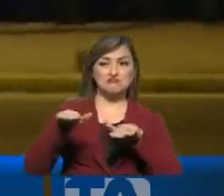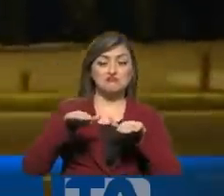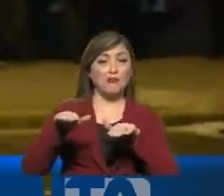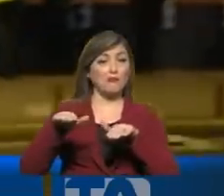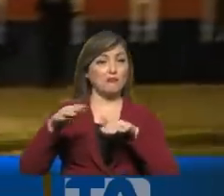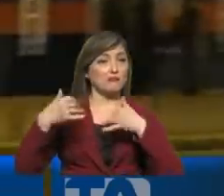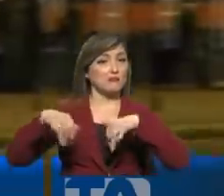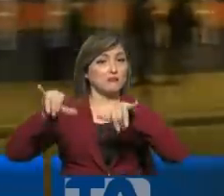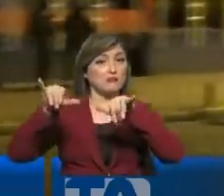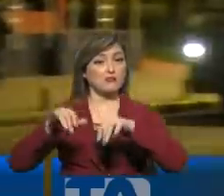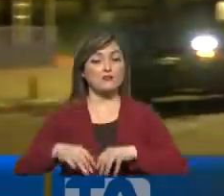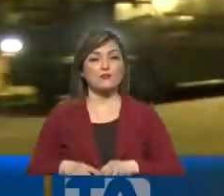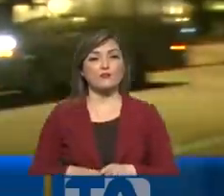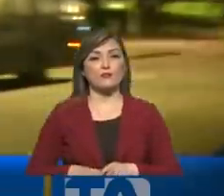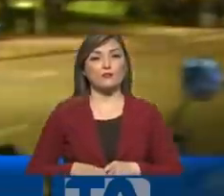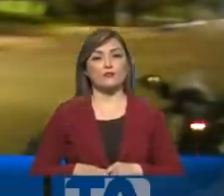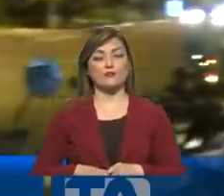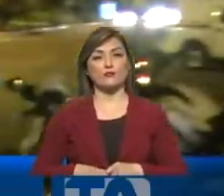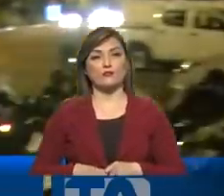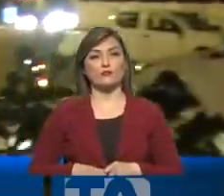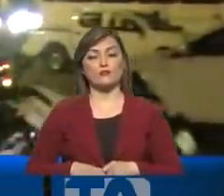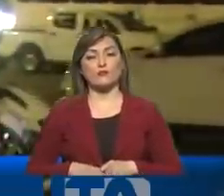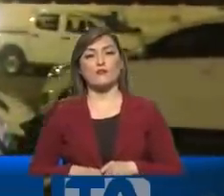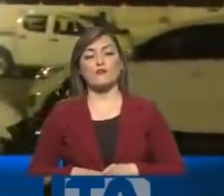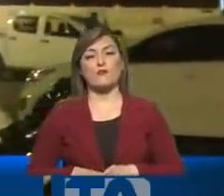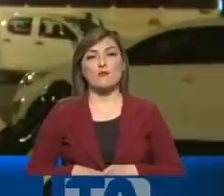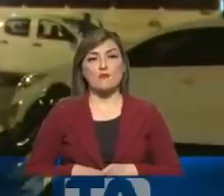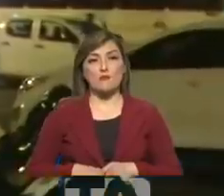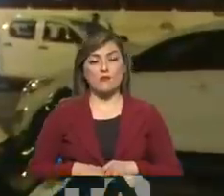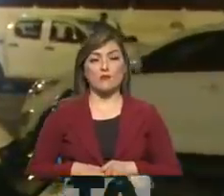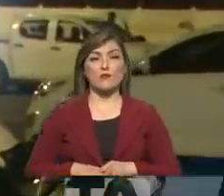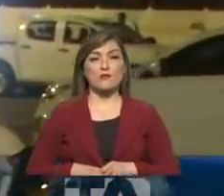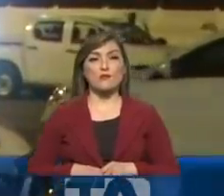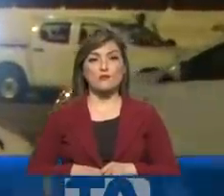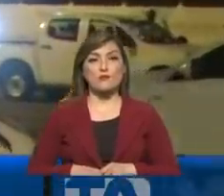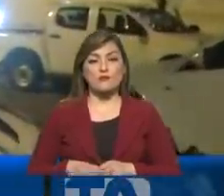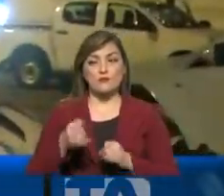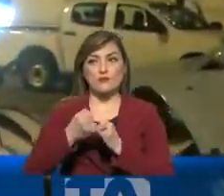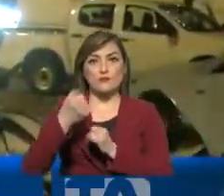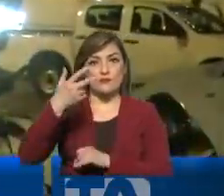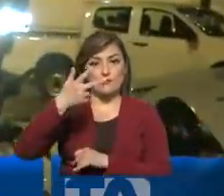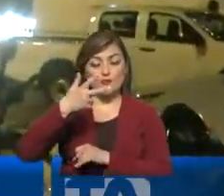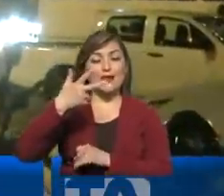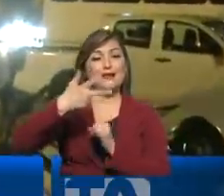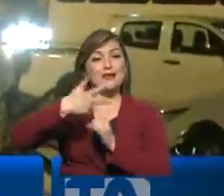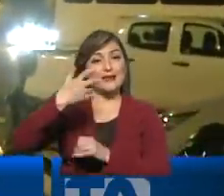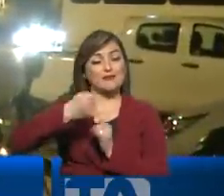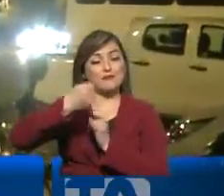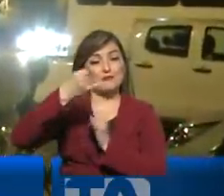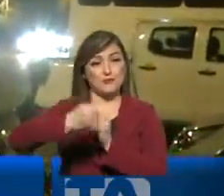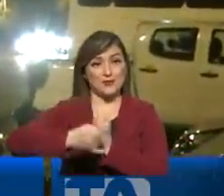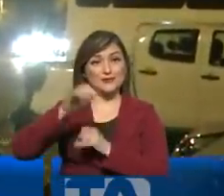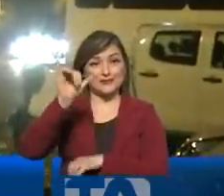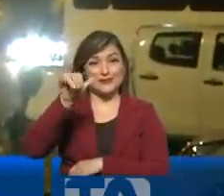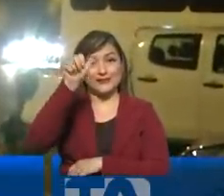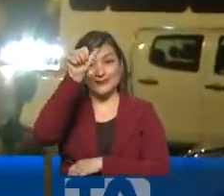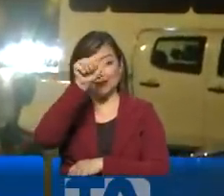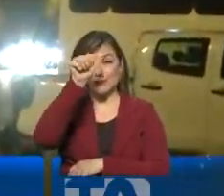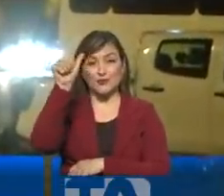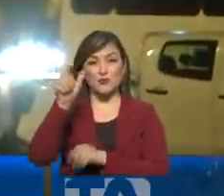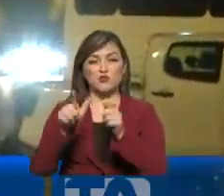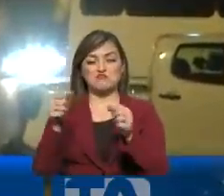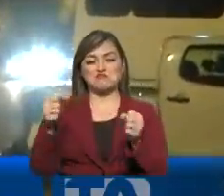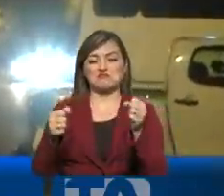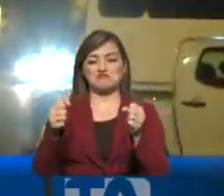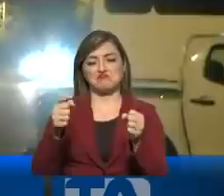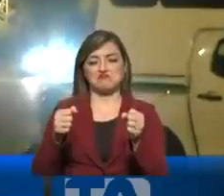en esta zona y esta ha sido la tónica precisamente durante estos últimos tres fines de semana, conductores que no